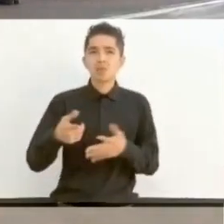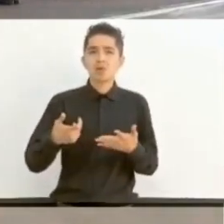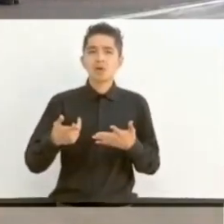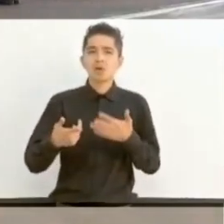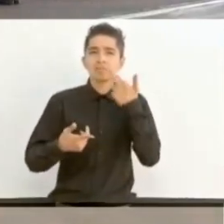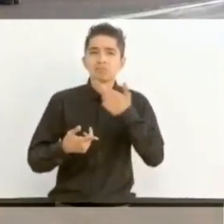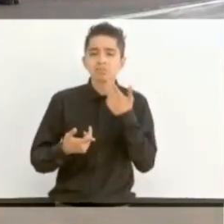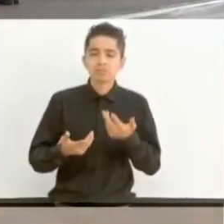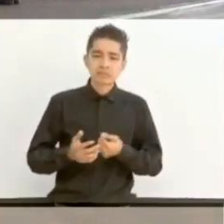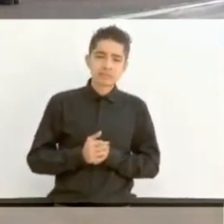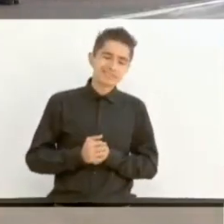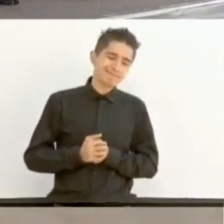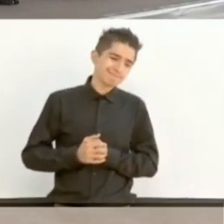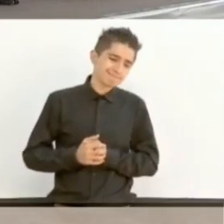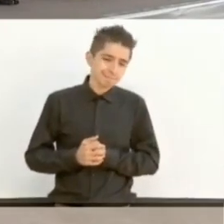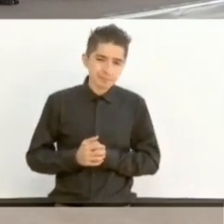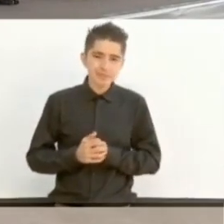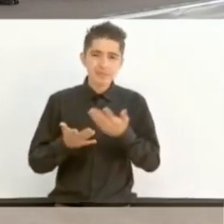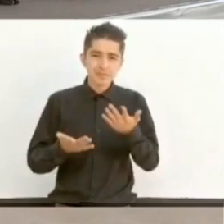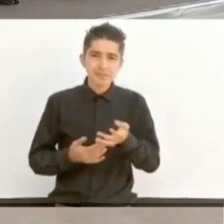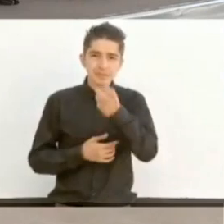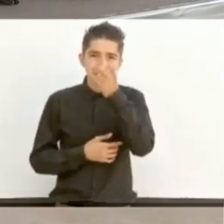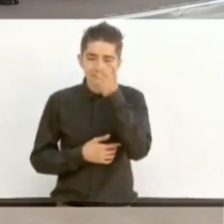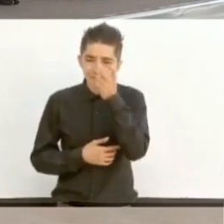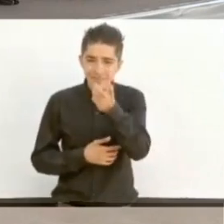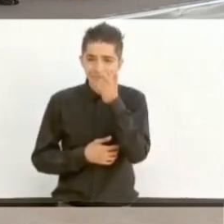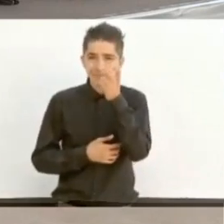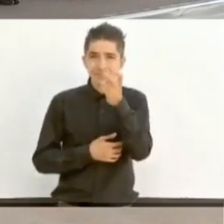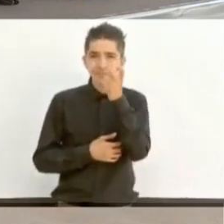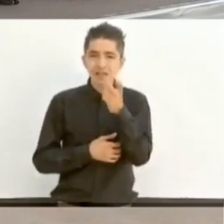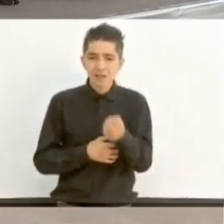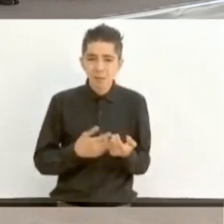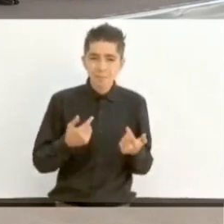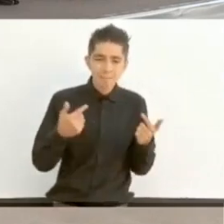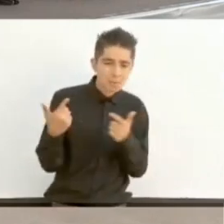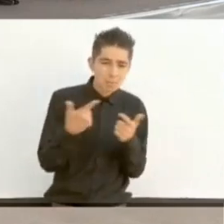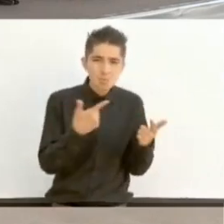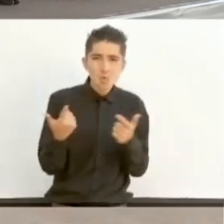Y por eso estos enfrentamientos